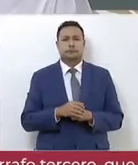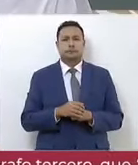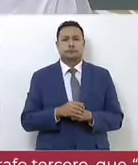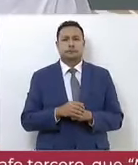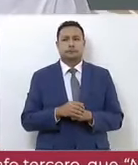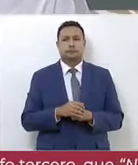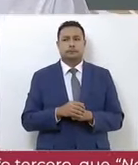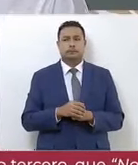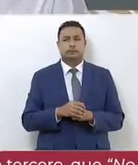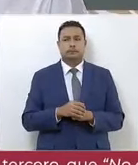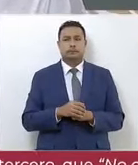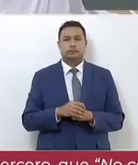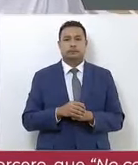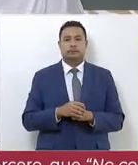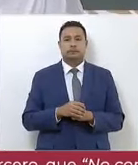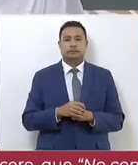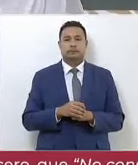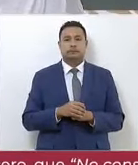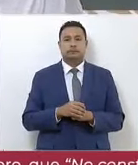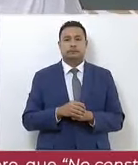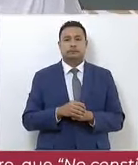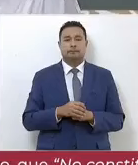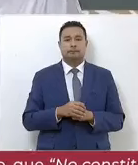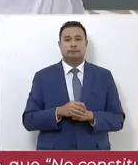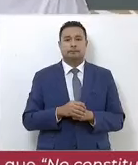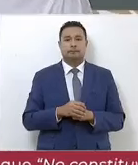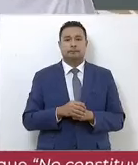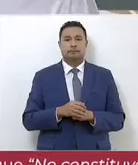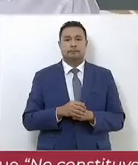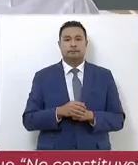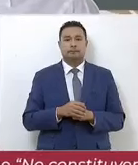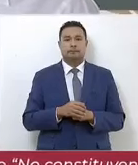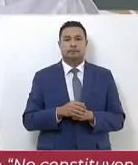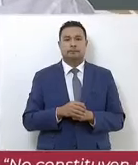se presentó el problema de